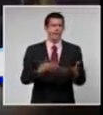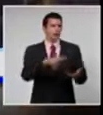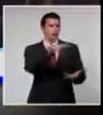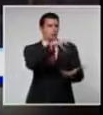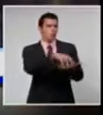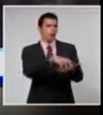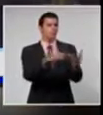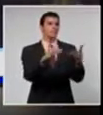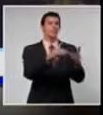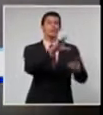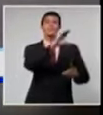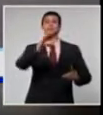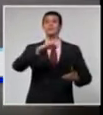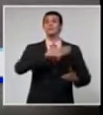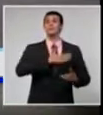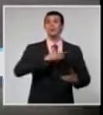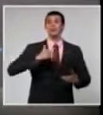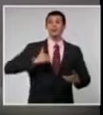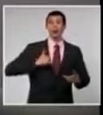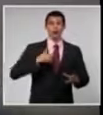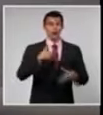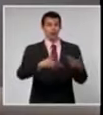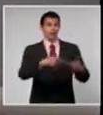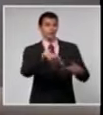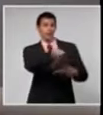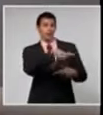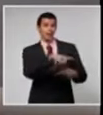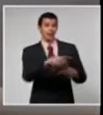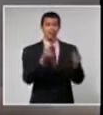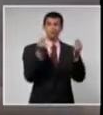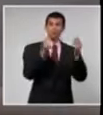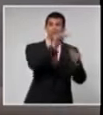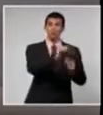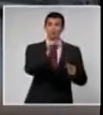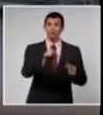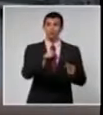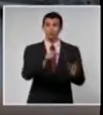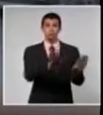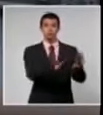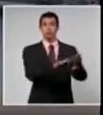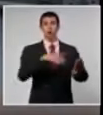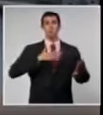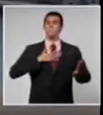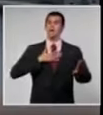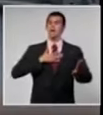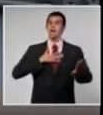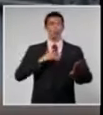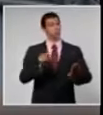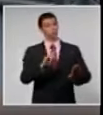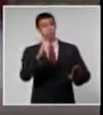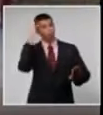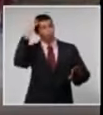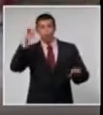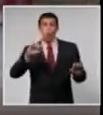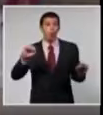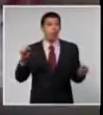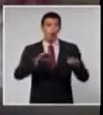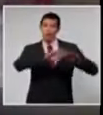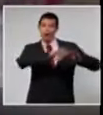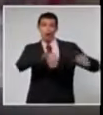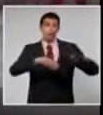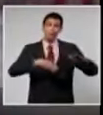sus intenciones con el sector privado se retractó y dijo que la palabra adecuada era intervención, así como que